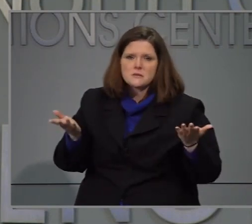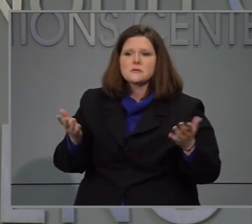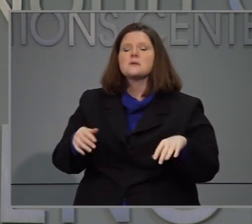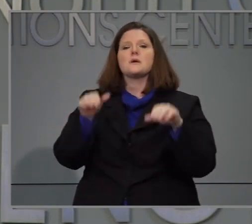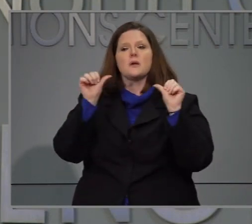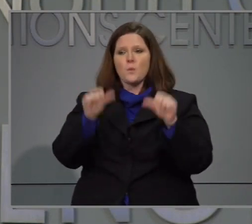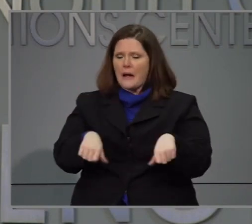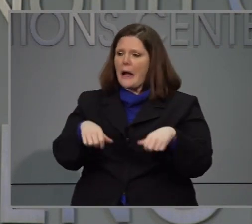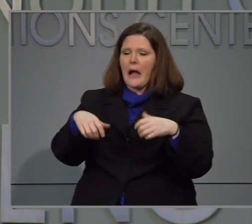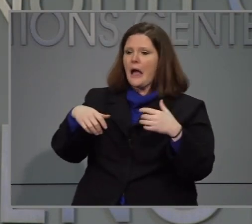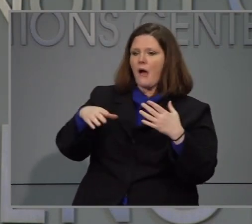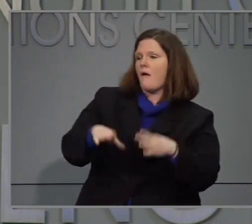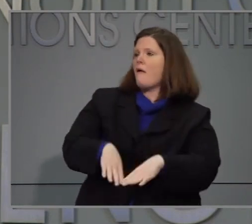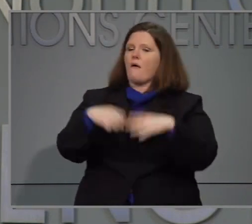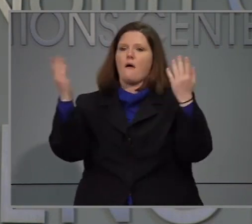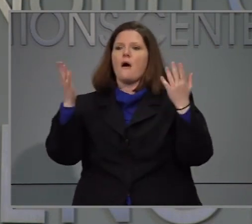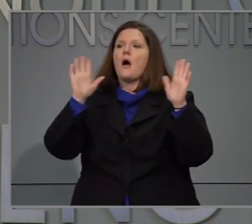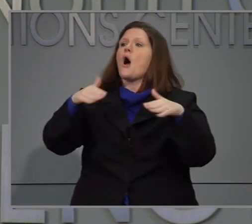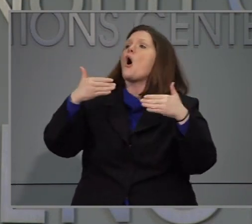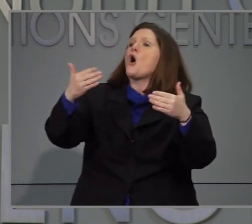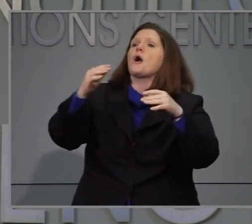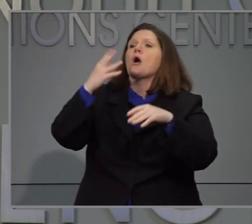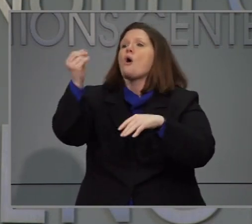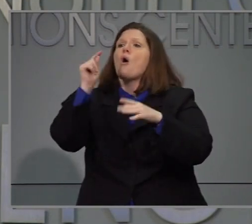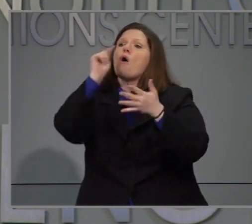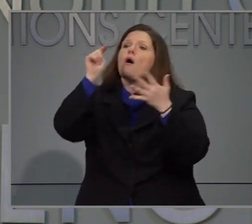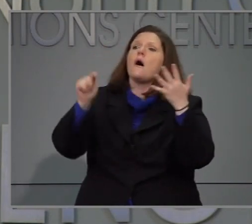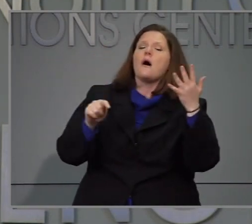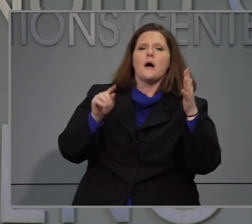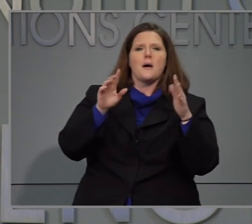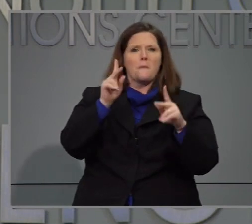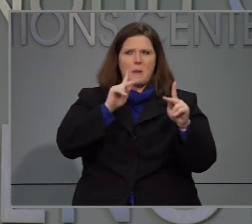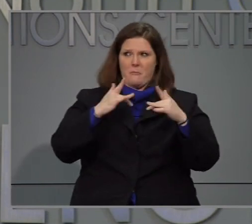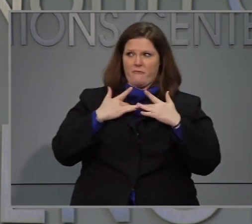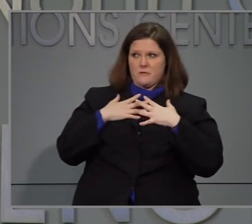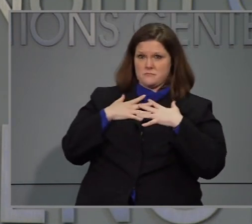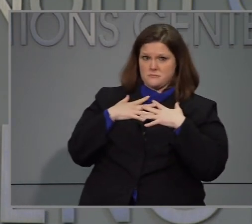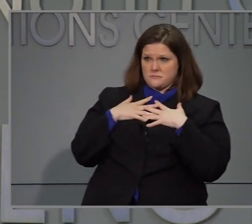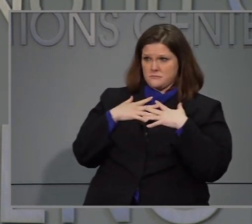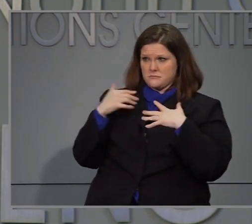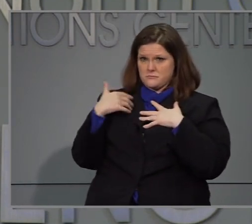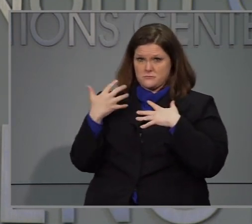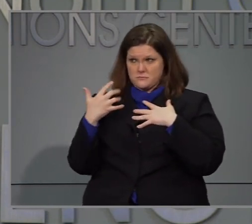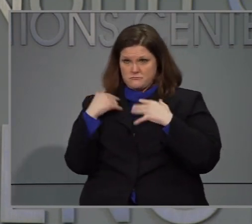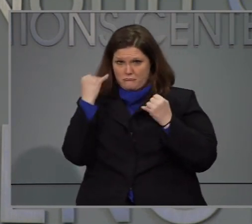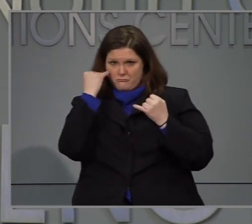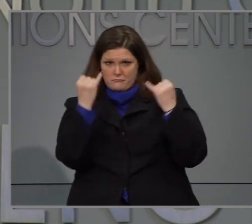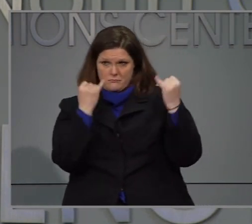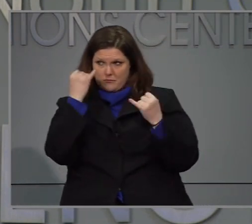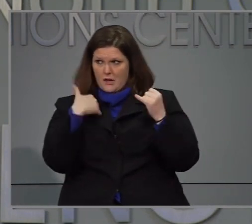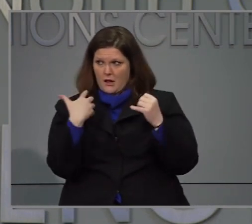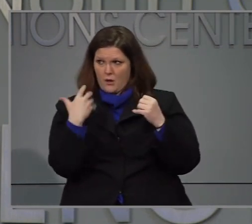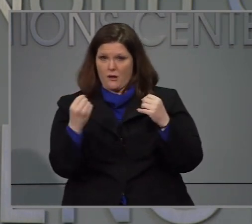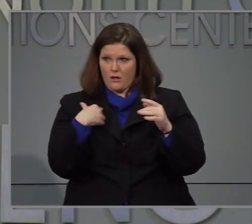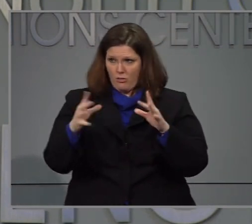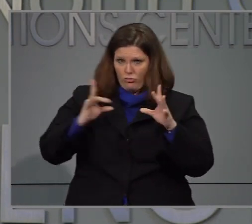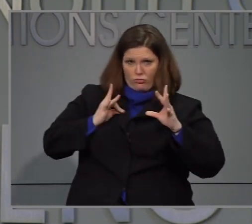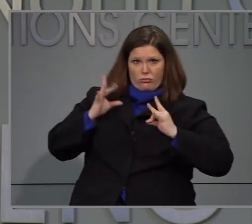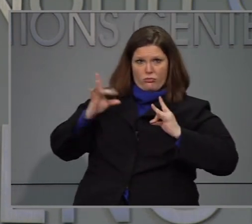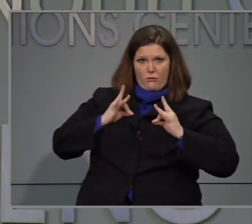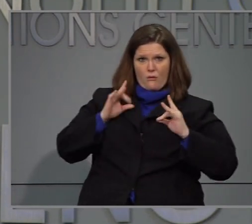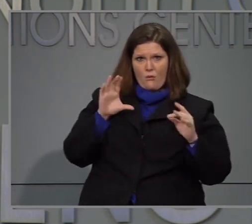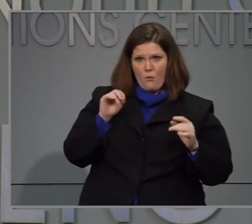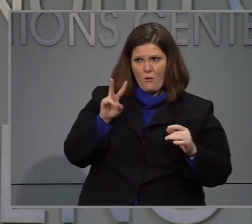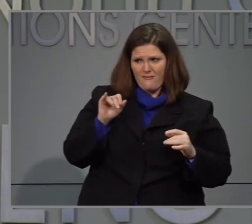relajar todas las restricciones, pero las personas siguen preocupadas por la seguridad, porque ellos saben que nosotros nos